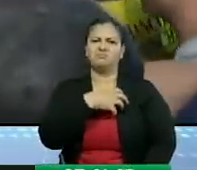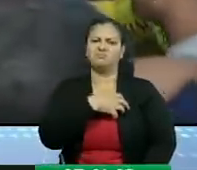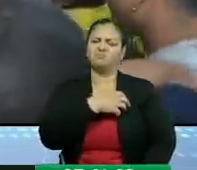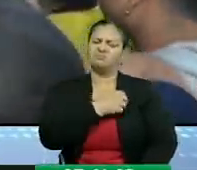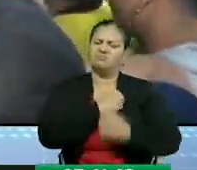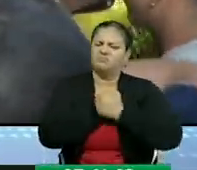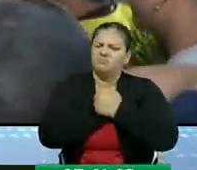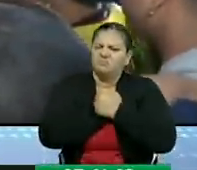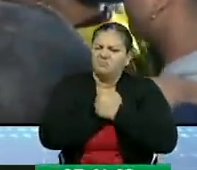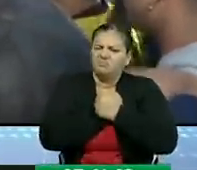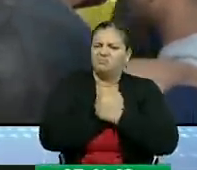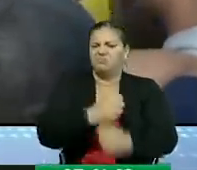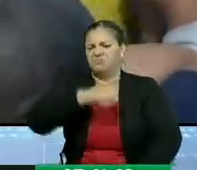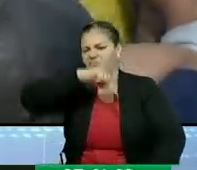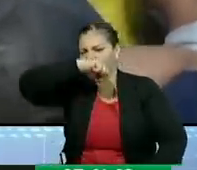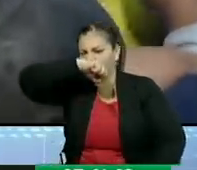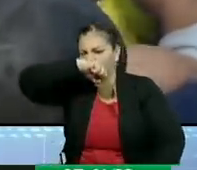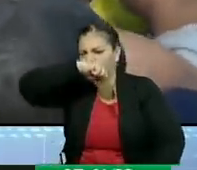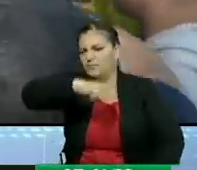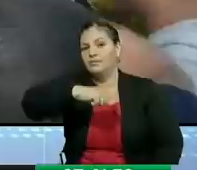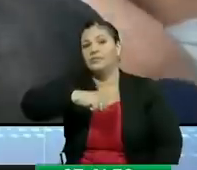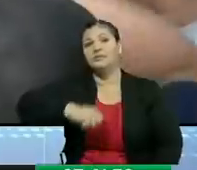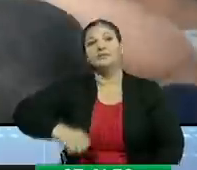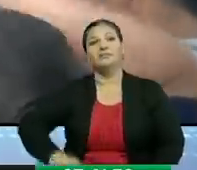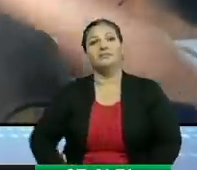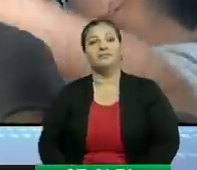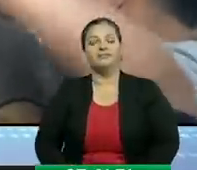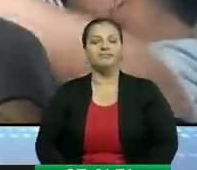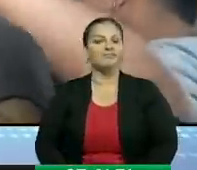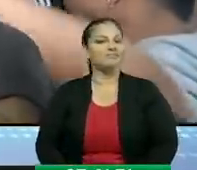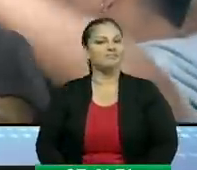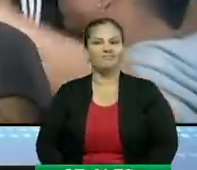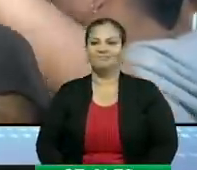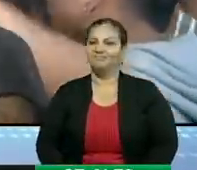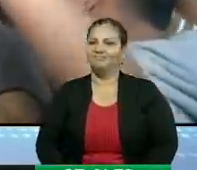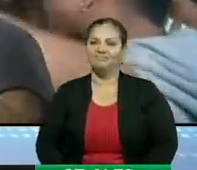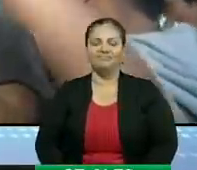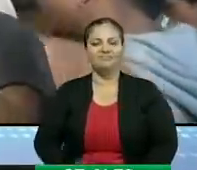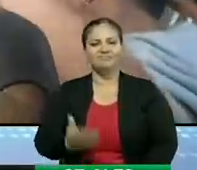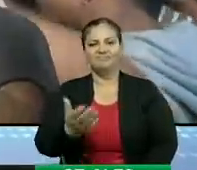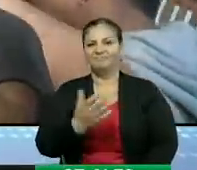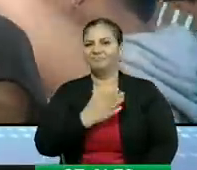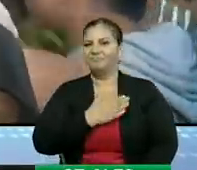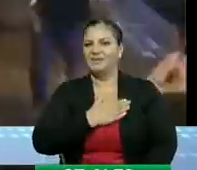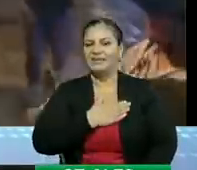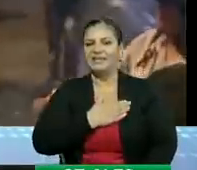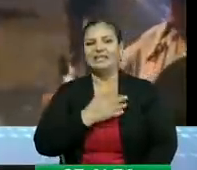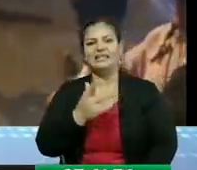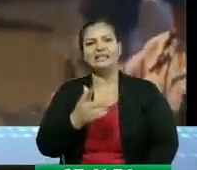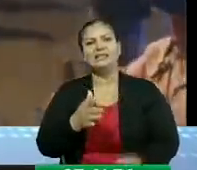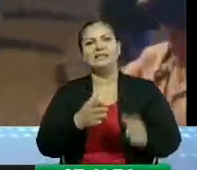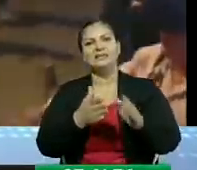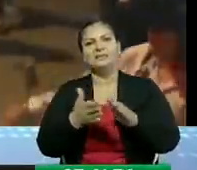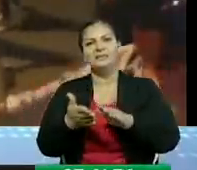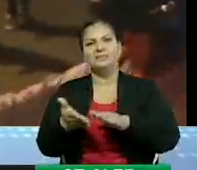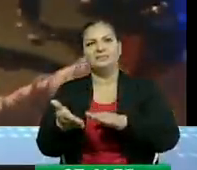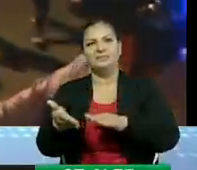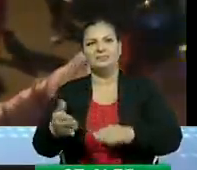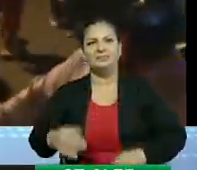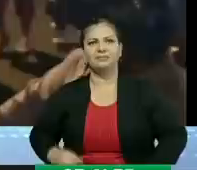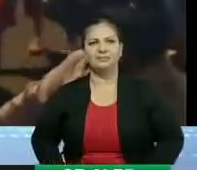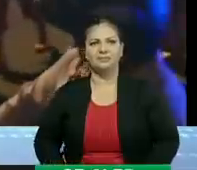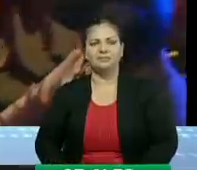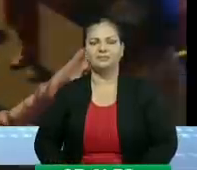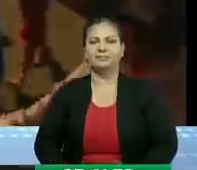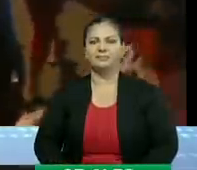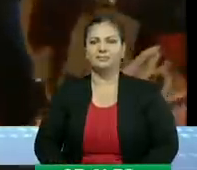por la institución, y mira, lamentablemente en una de las vías de acá del Ecuador sucedió esta infausta noticia. Otro más,